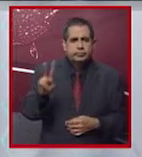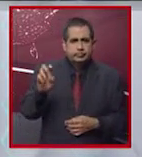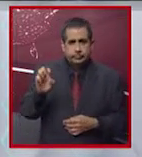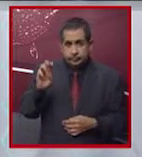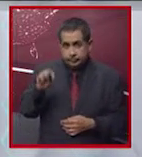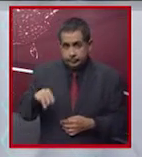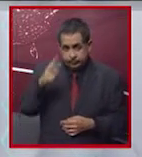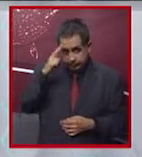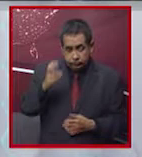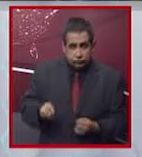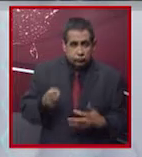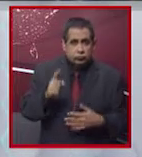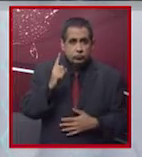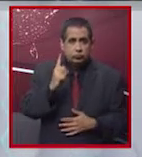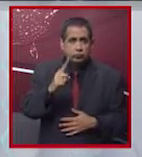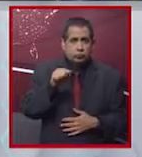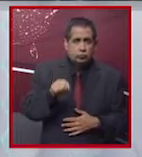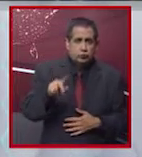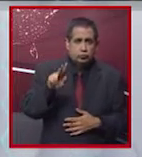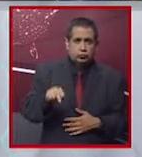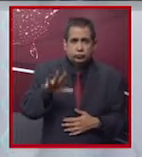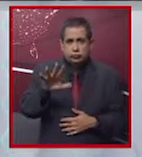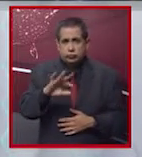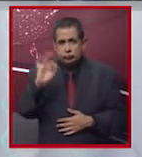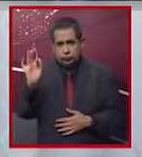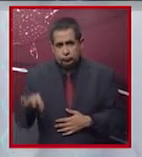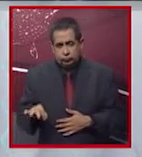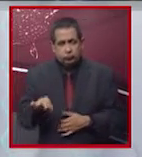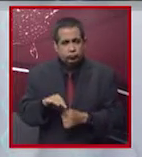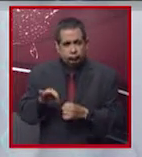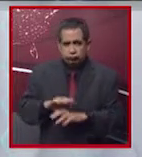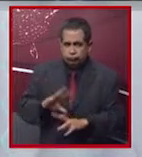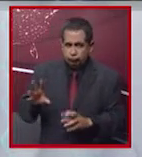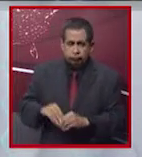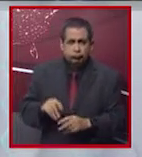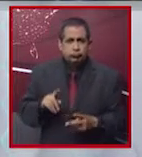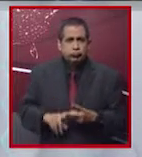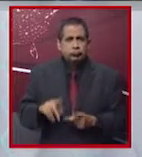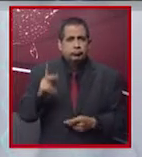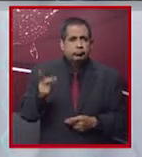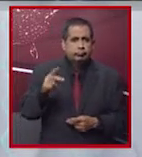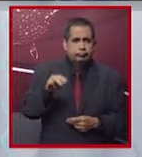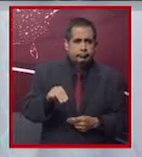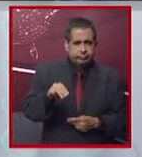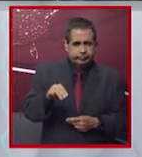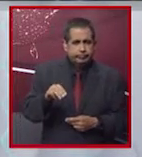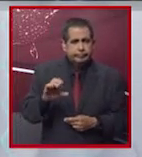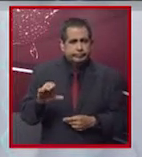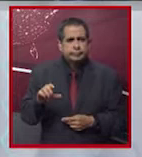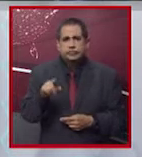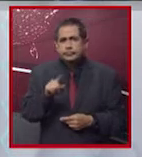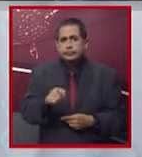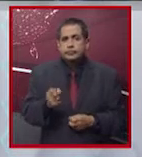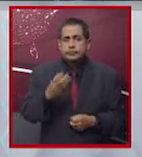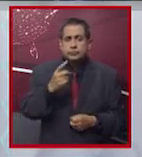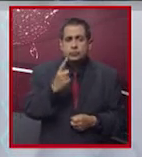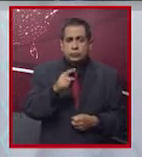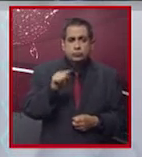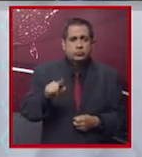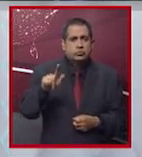Verde Ecologista de México registró el 1.85% de la votación total. El Partido Movimiento Ciudadano obtuvo